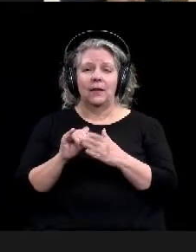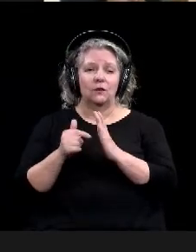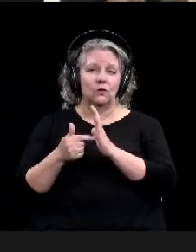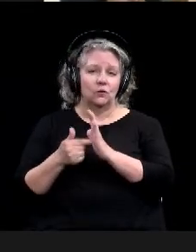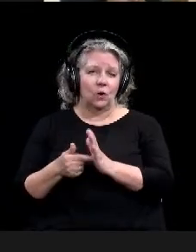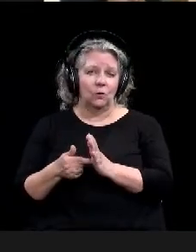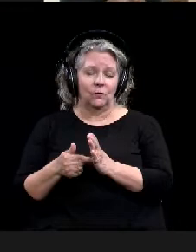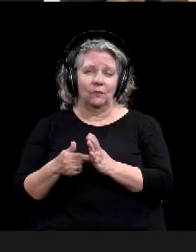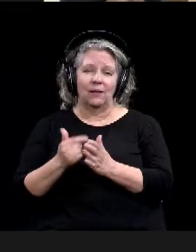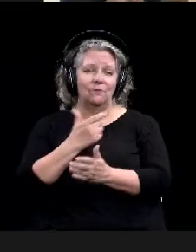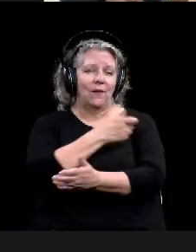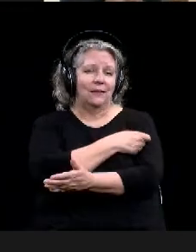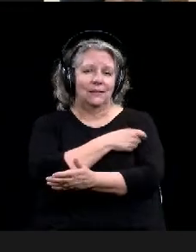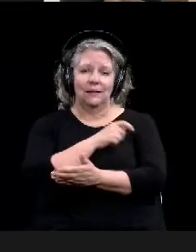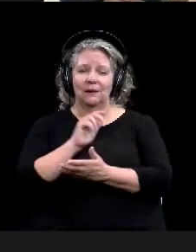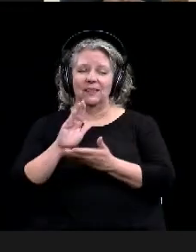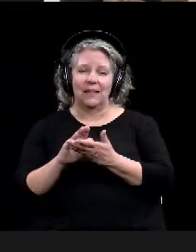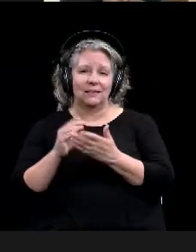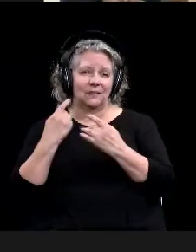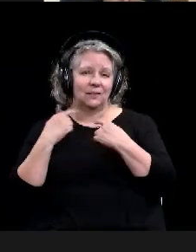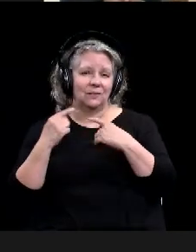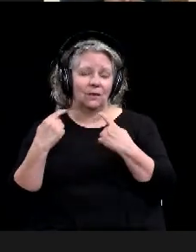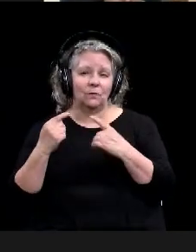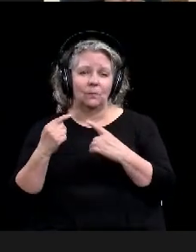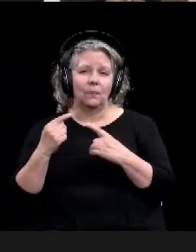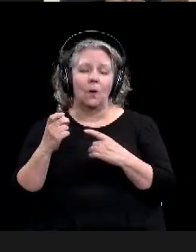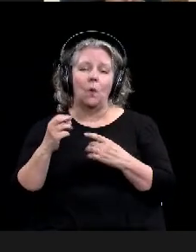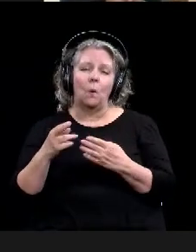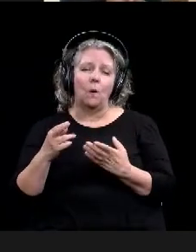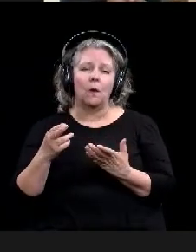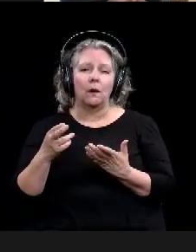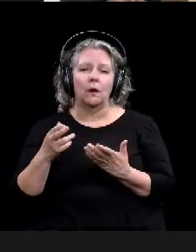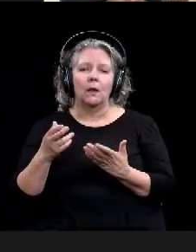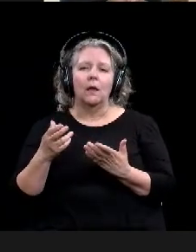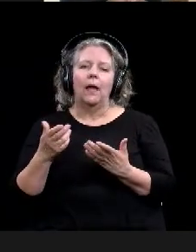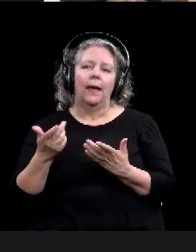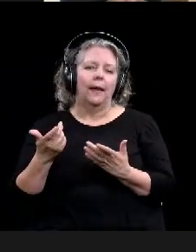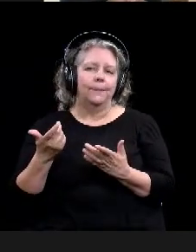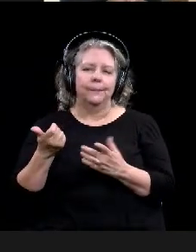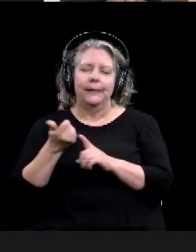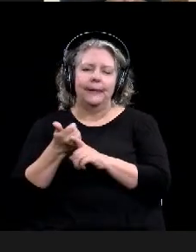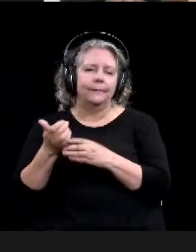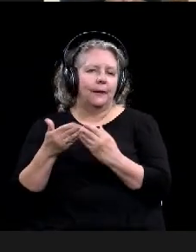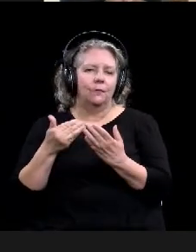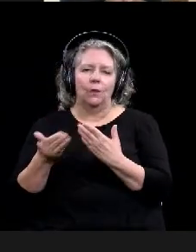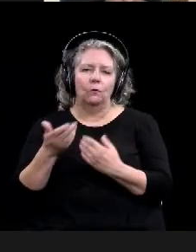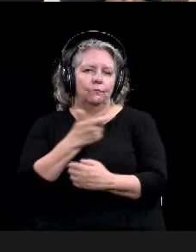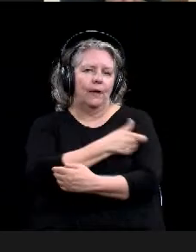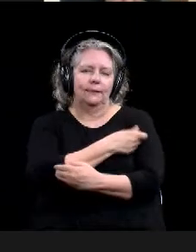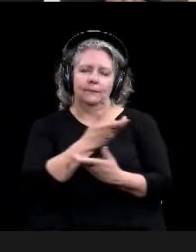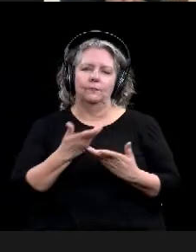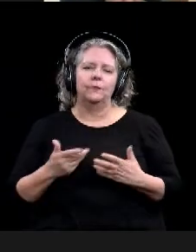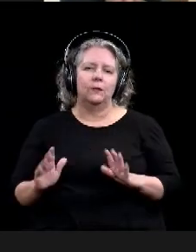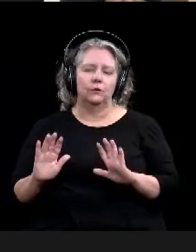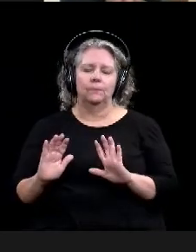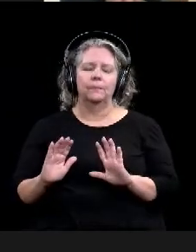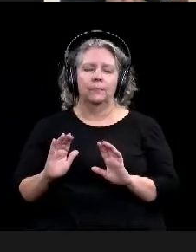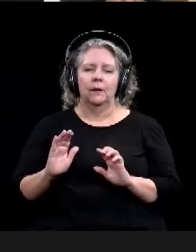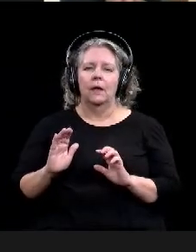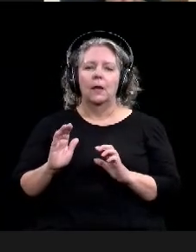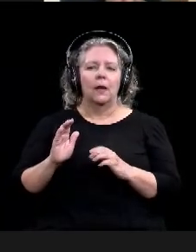vacunas gracias a dios no hemos visto nada de estas 20 variantes en aquí nuestros estados